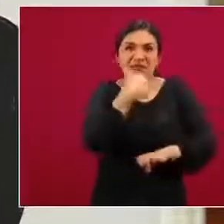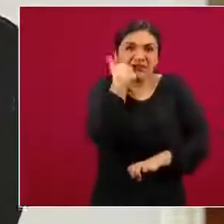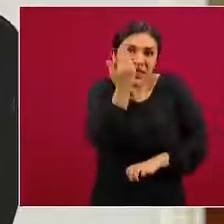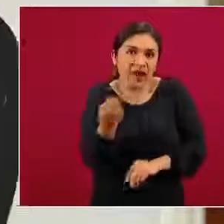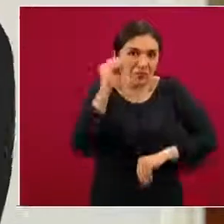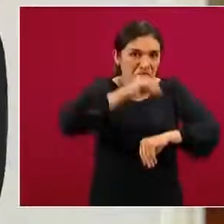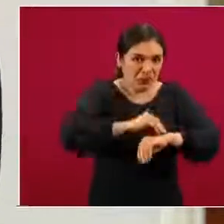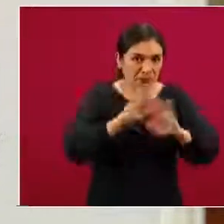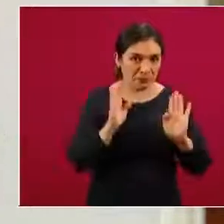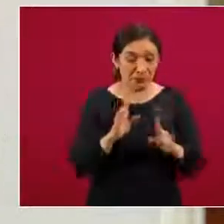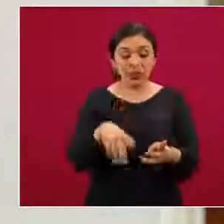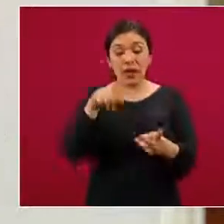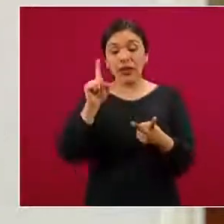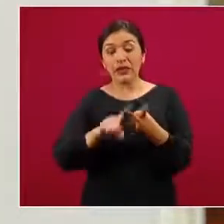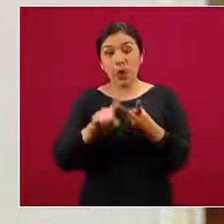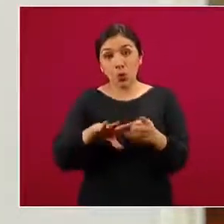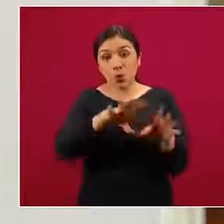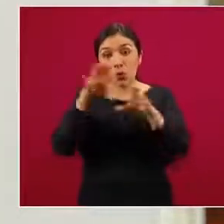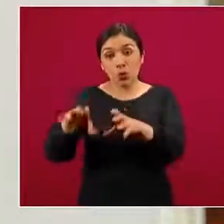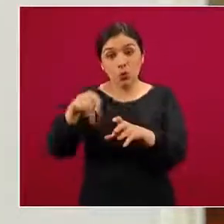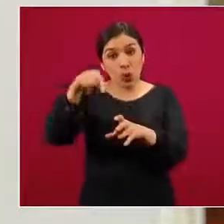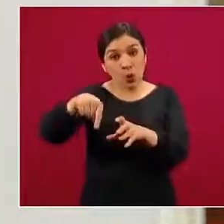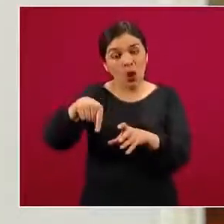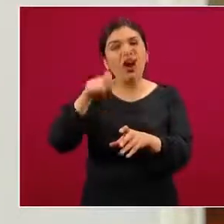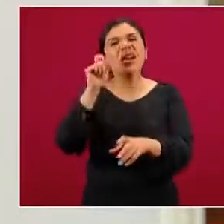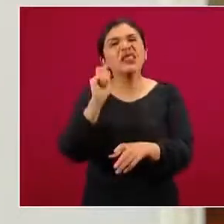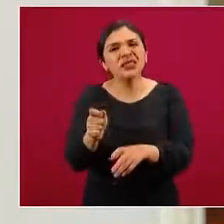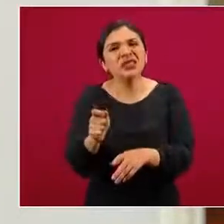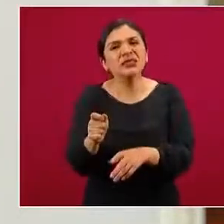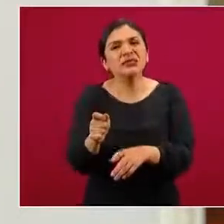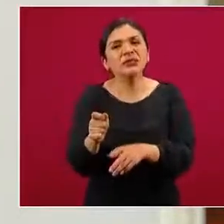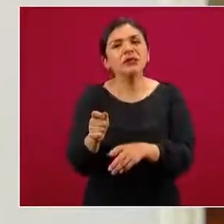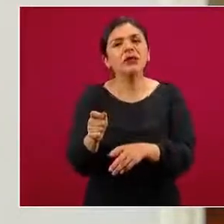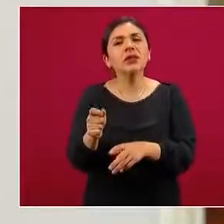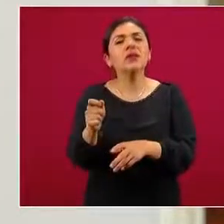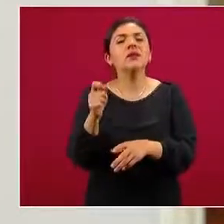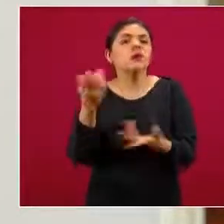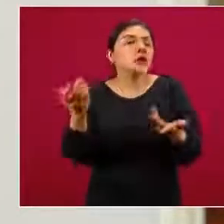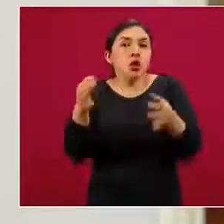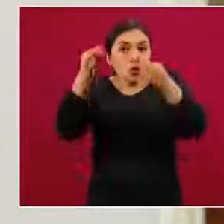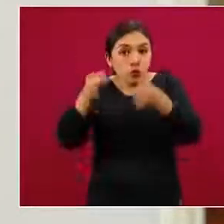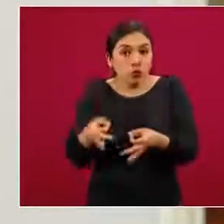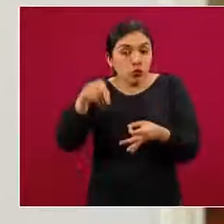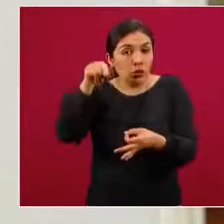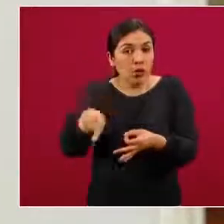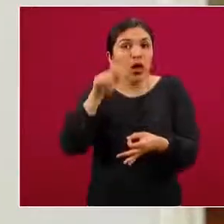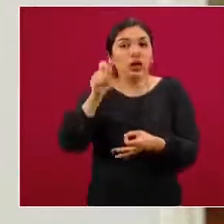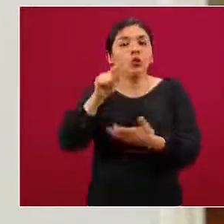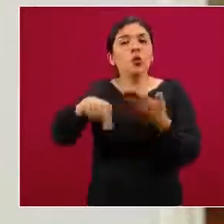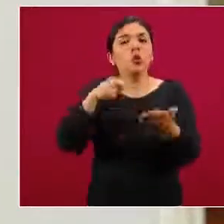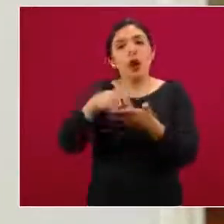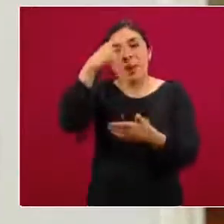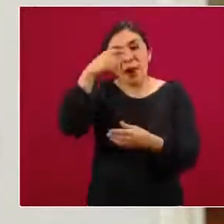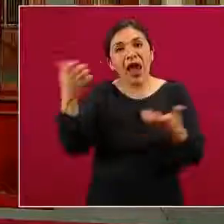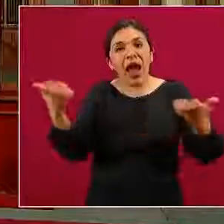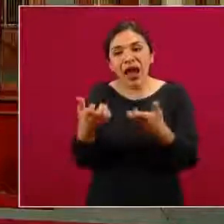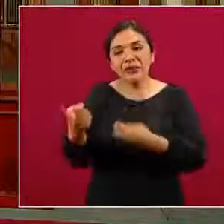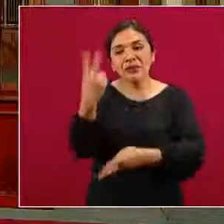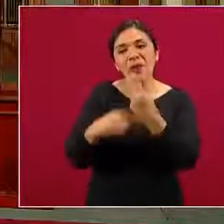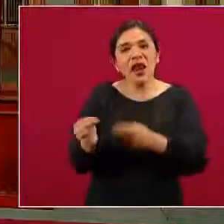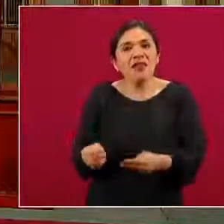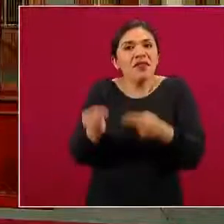de exportar. Y por otro lado, el segundo componente es como tal el lugar de hacer negocios.